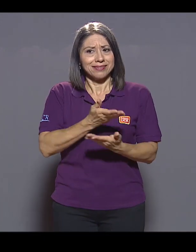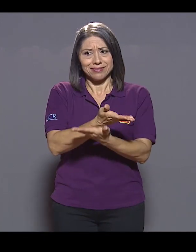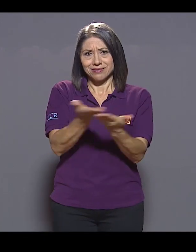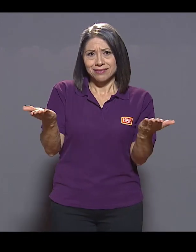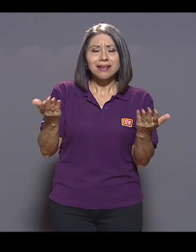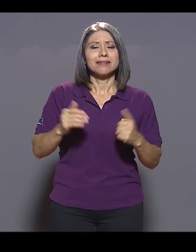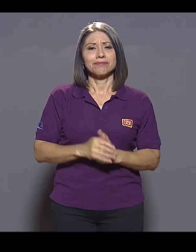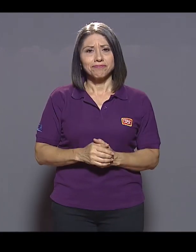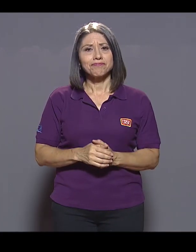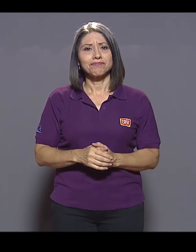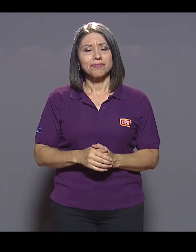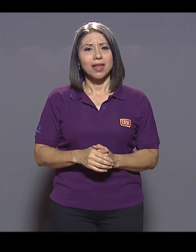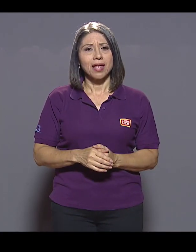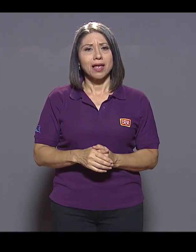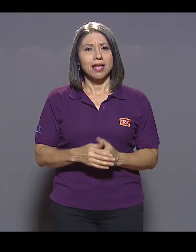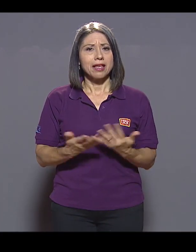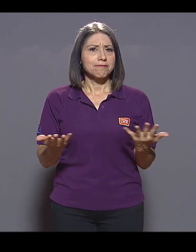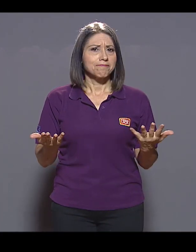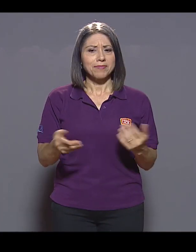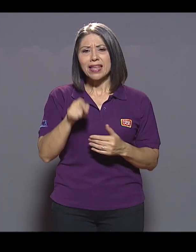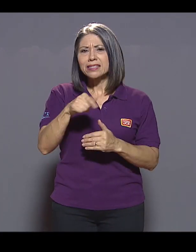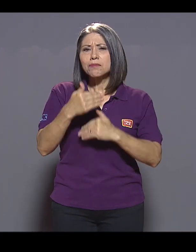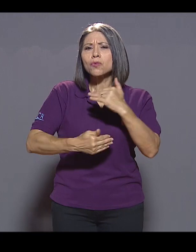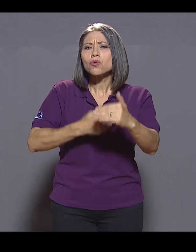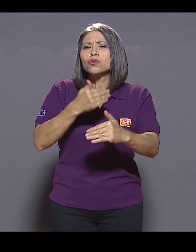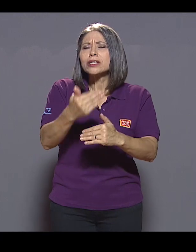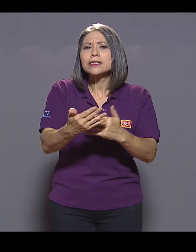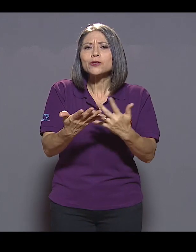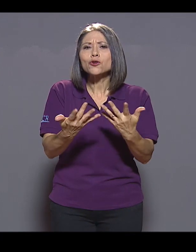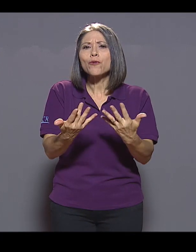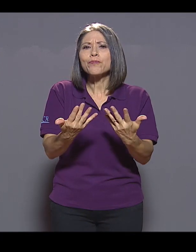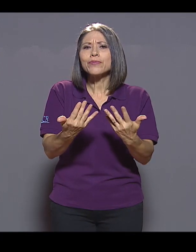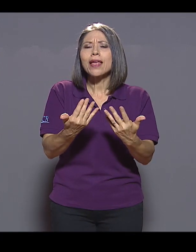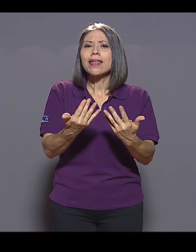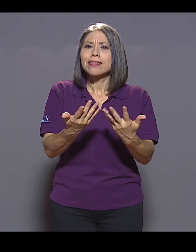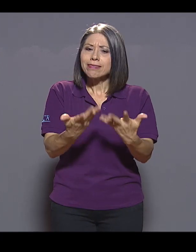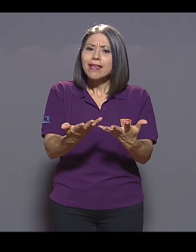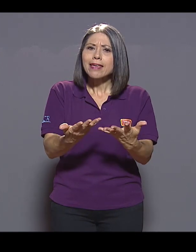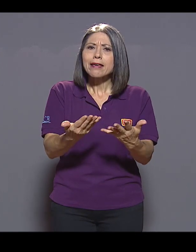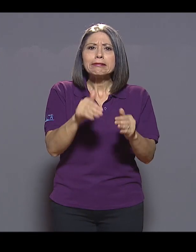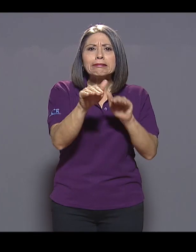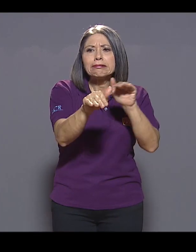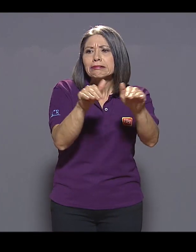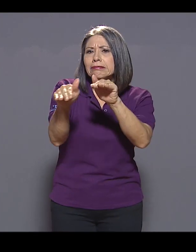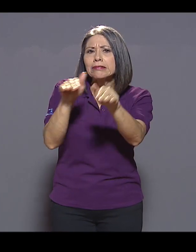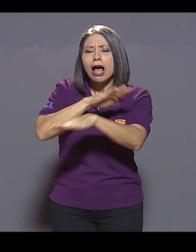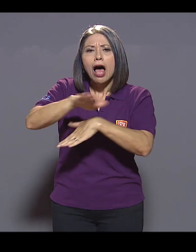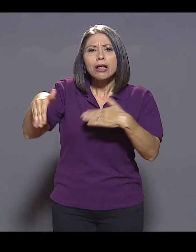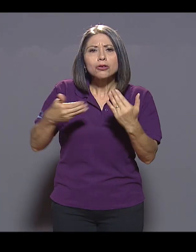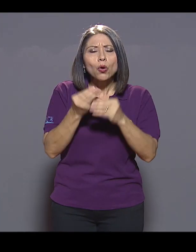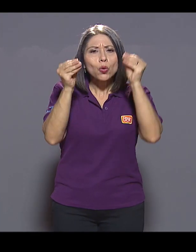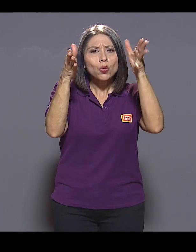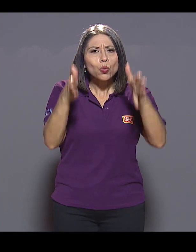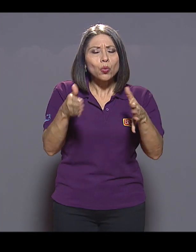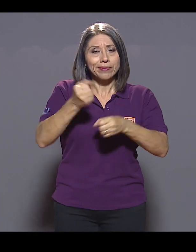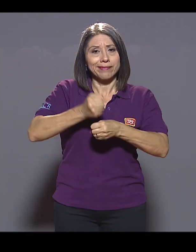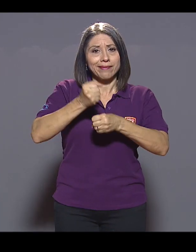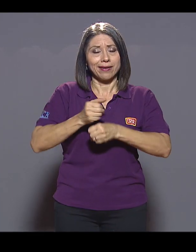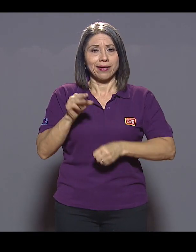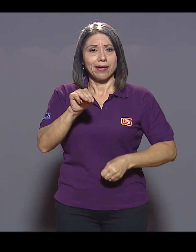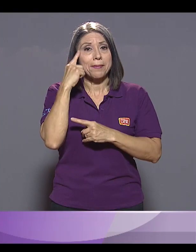el sentido que queremos hacer llegar, ¿verdad?, tanto al personal docente como al administrativo que nos acompañan en los cursos sobre qué es la